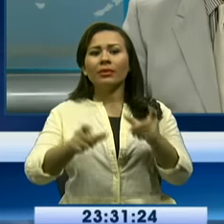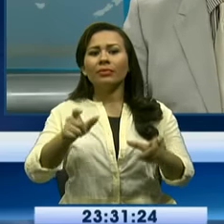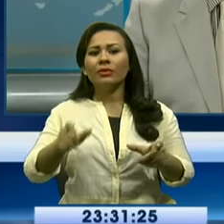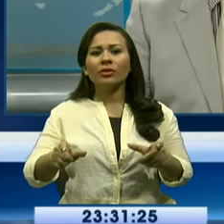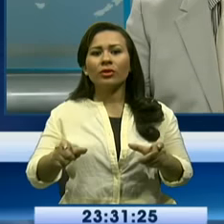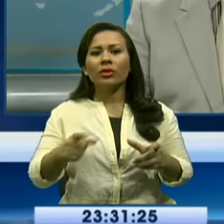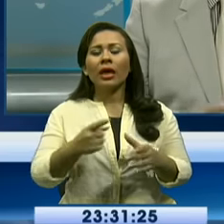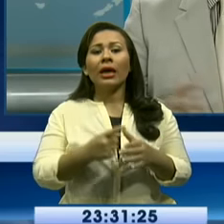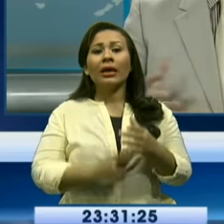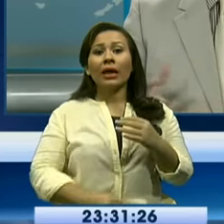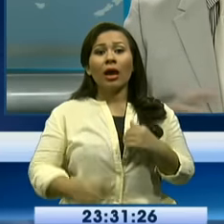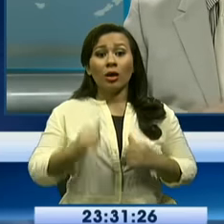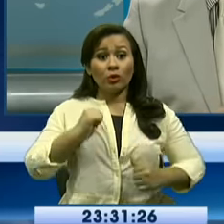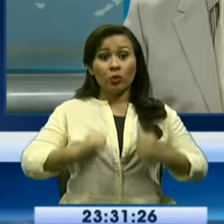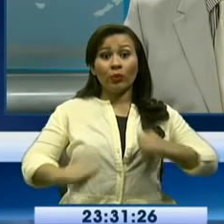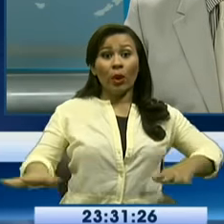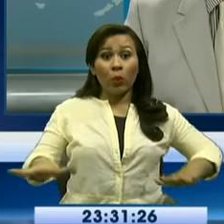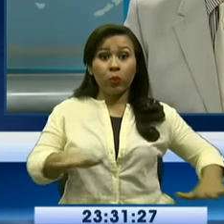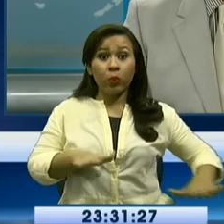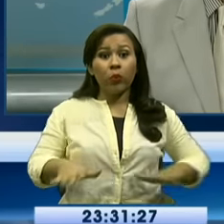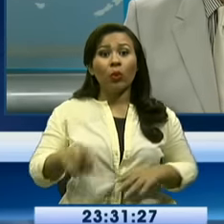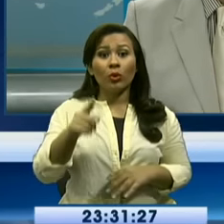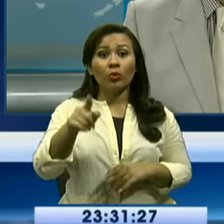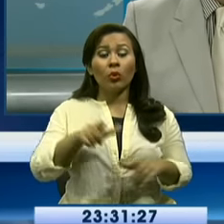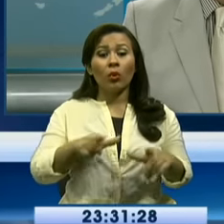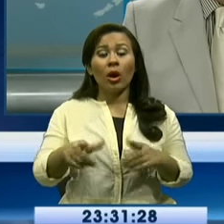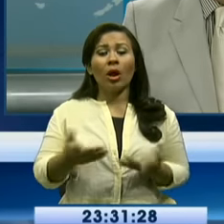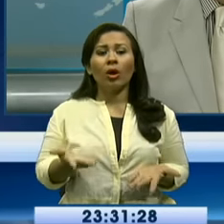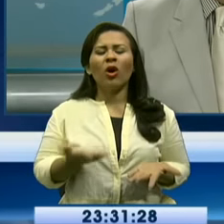que resultaron afectadas por el terremoto en el país.